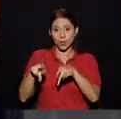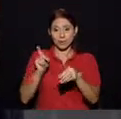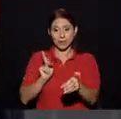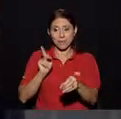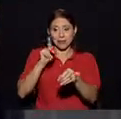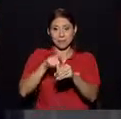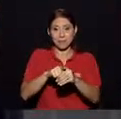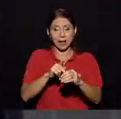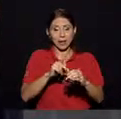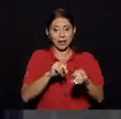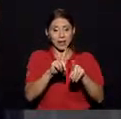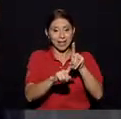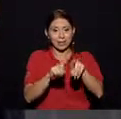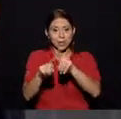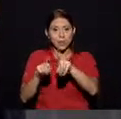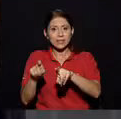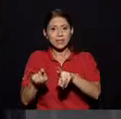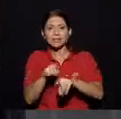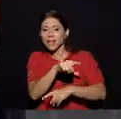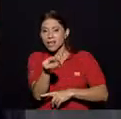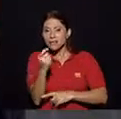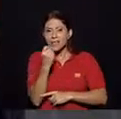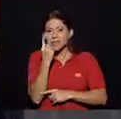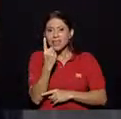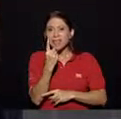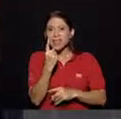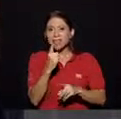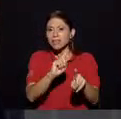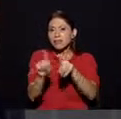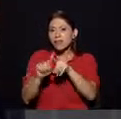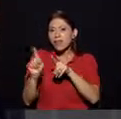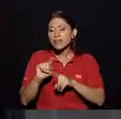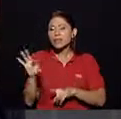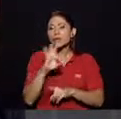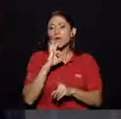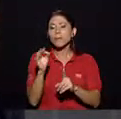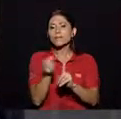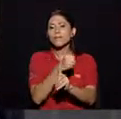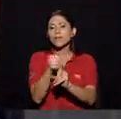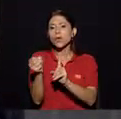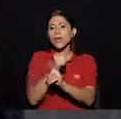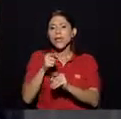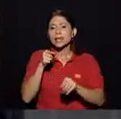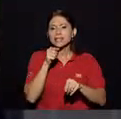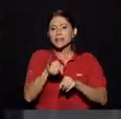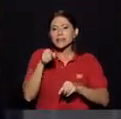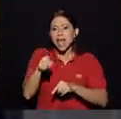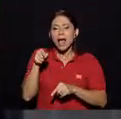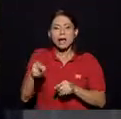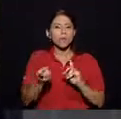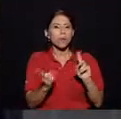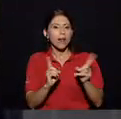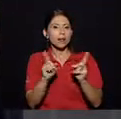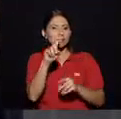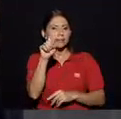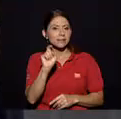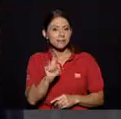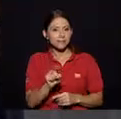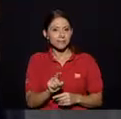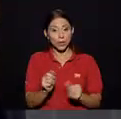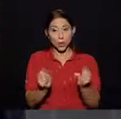las encuestas sobre cuáles son las diferentes formas de violencia. Entonces, la idea es que con este